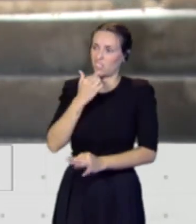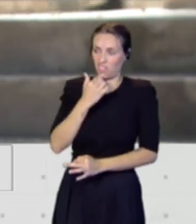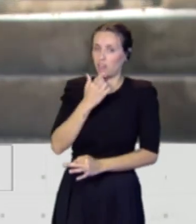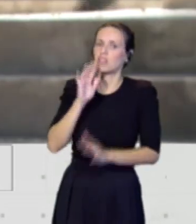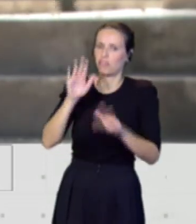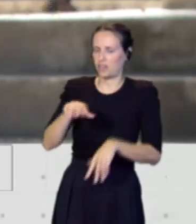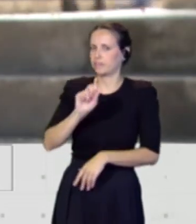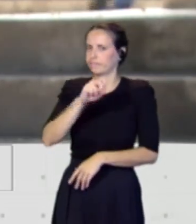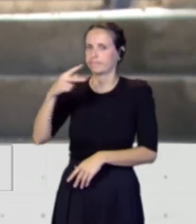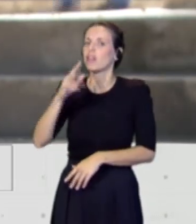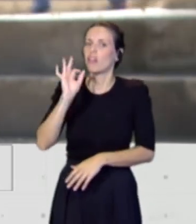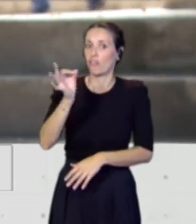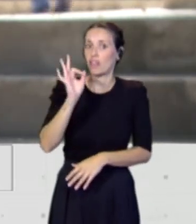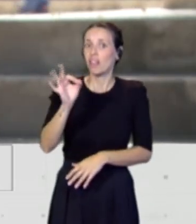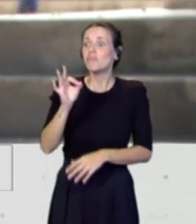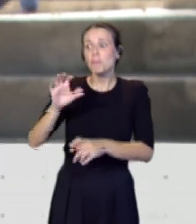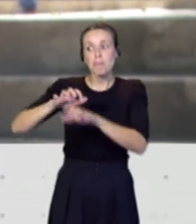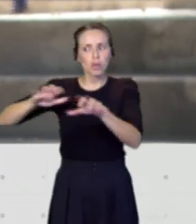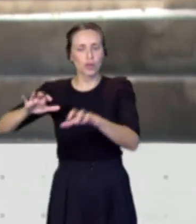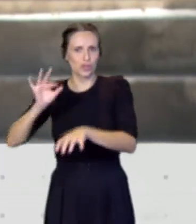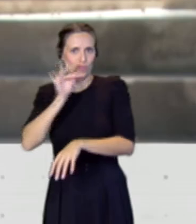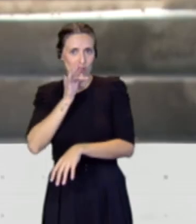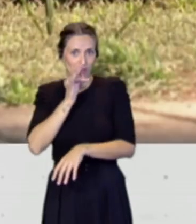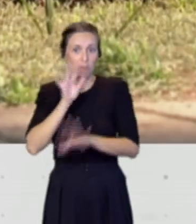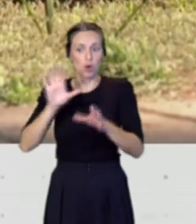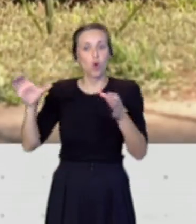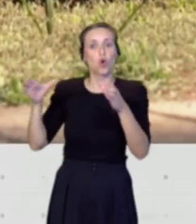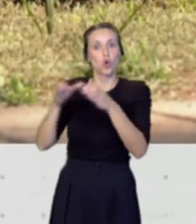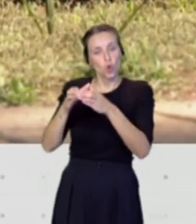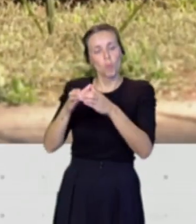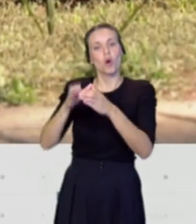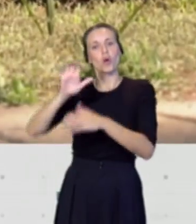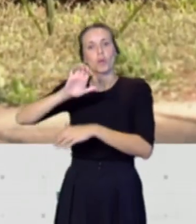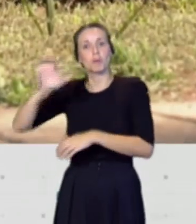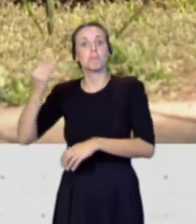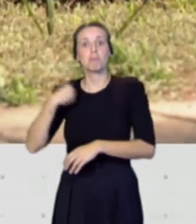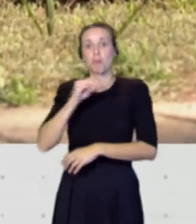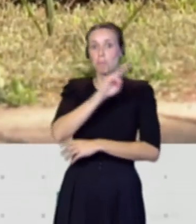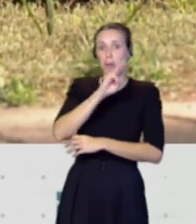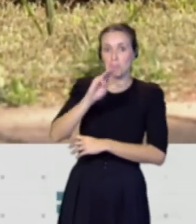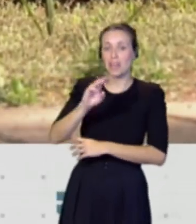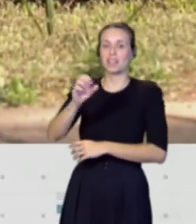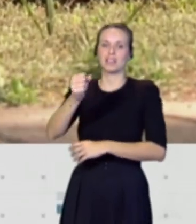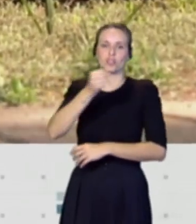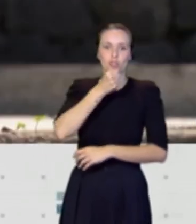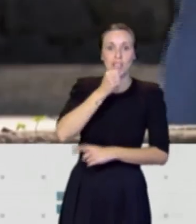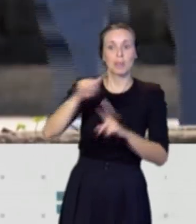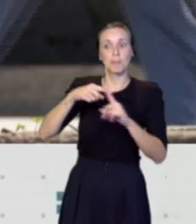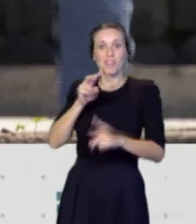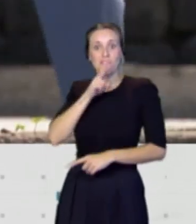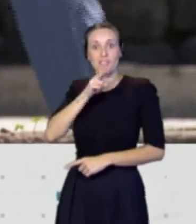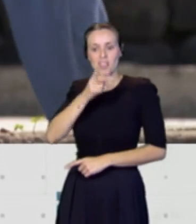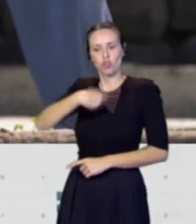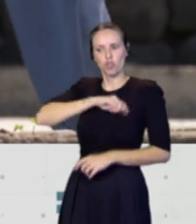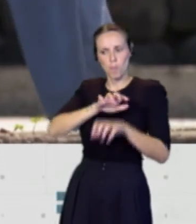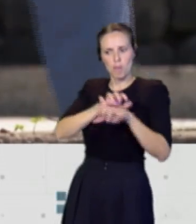que todavía no suman mayoría. Es cierto que los grupos proeuropeos, el Partido Popular, el Partido Socialista, los liberales y los verdes, podemos formar una mayoría distinta a